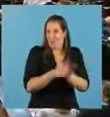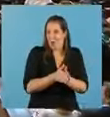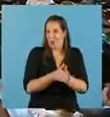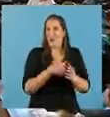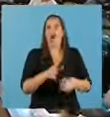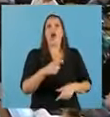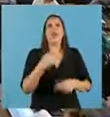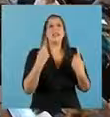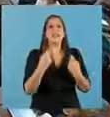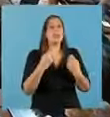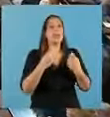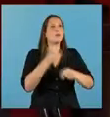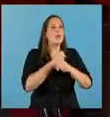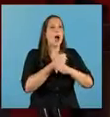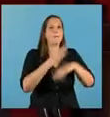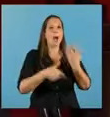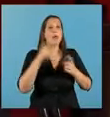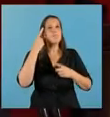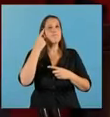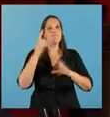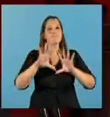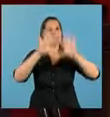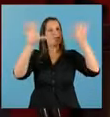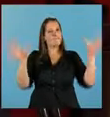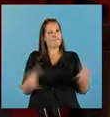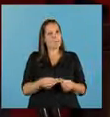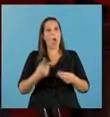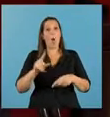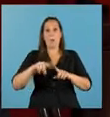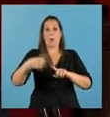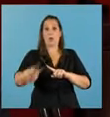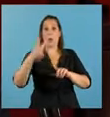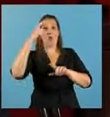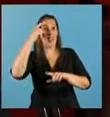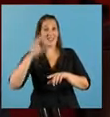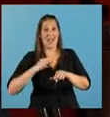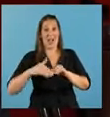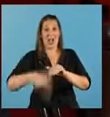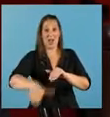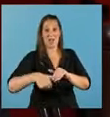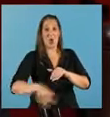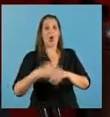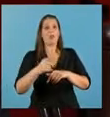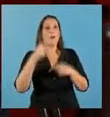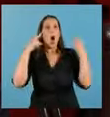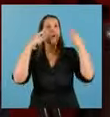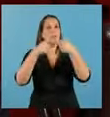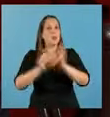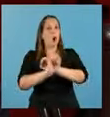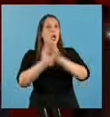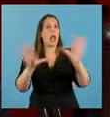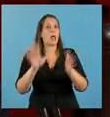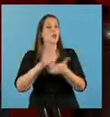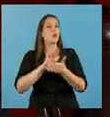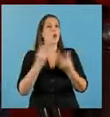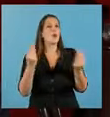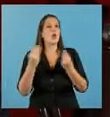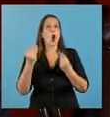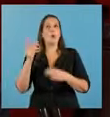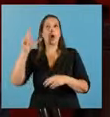desarrollo integral para la próxima década que tenga bien presente los objetivos de desarrollo sostenible de las Naciones